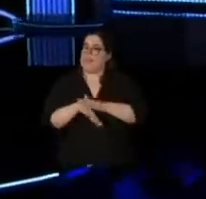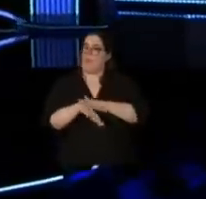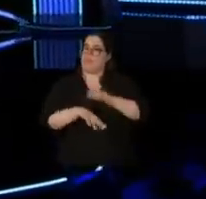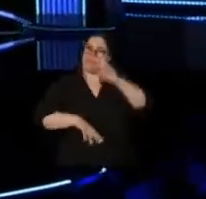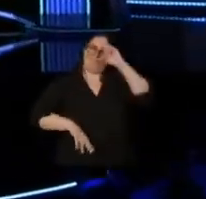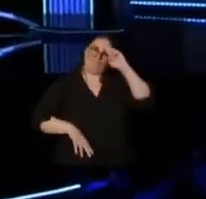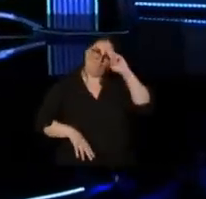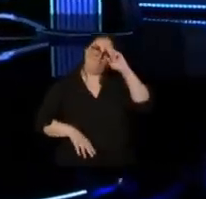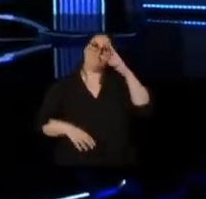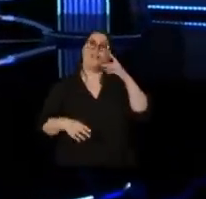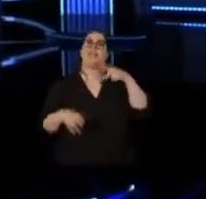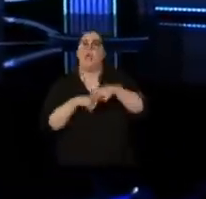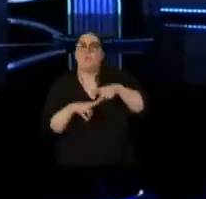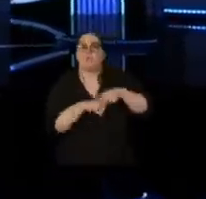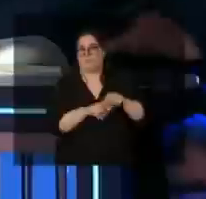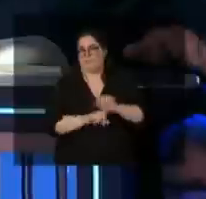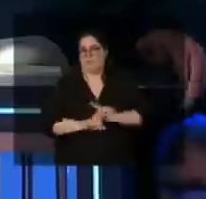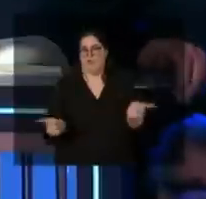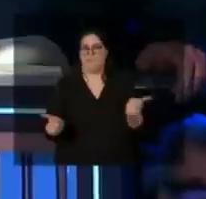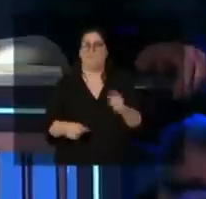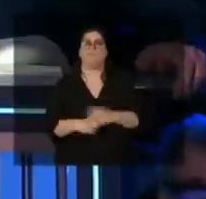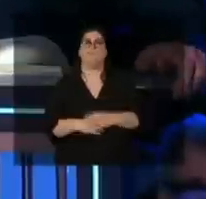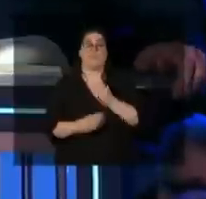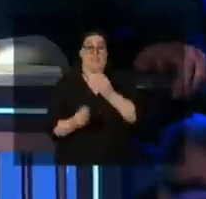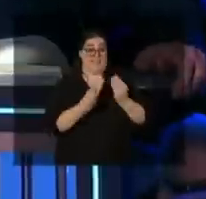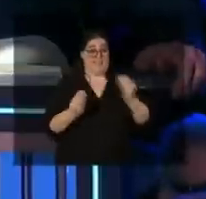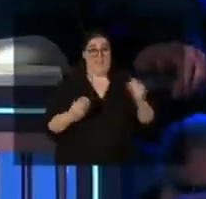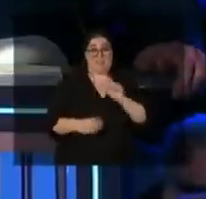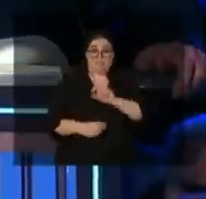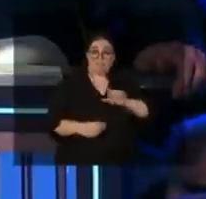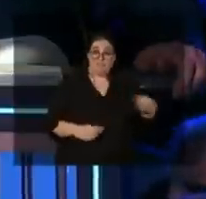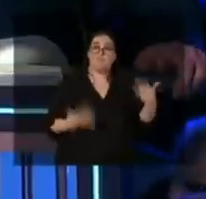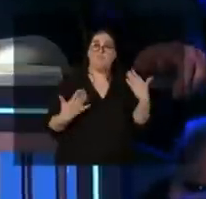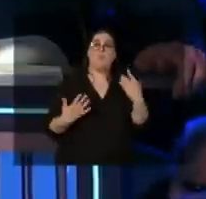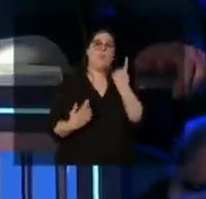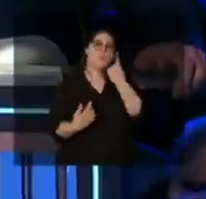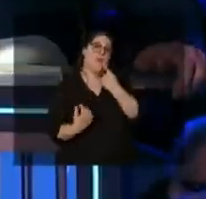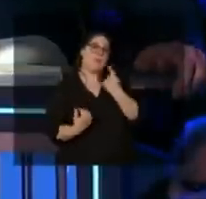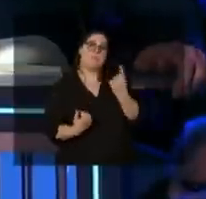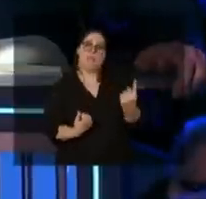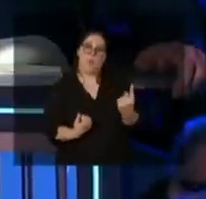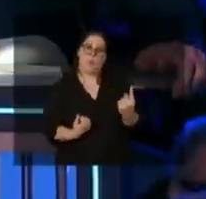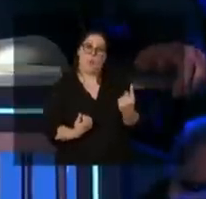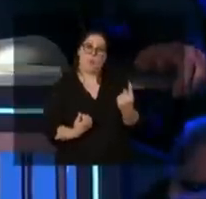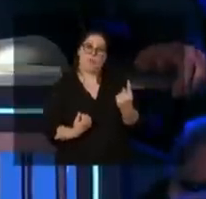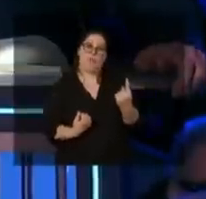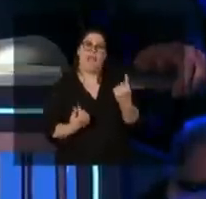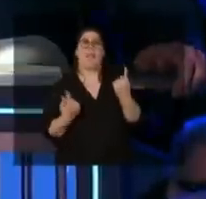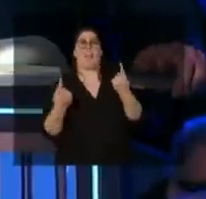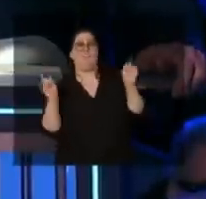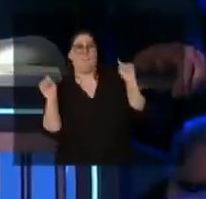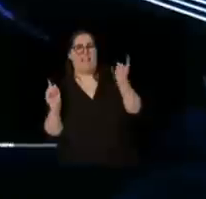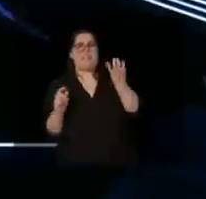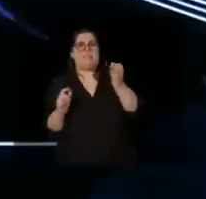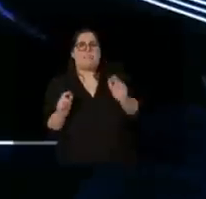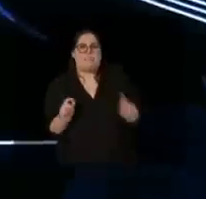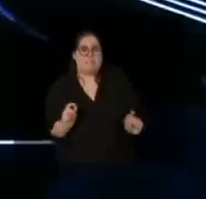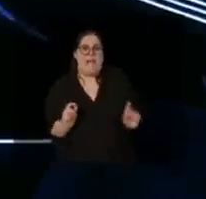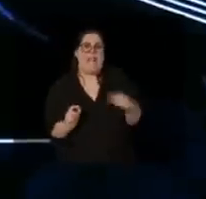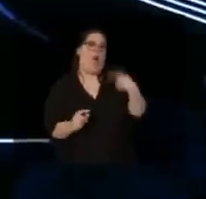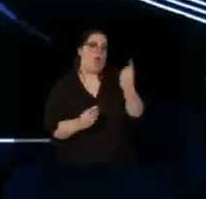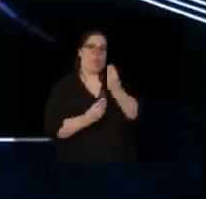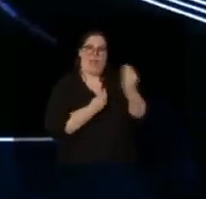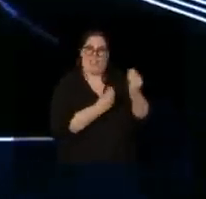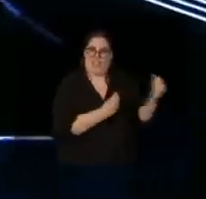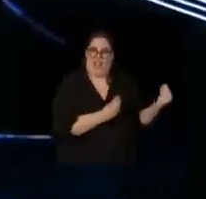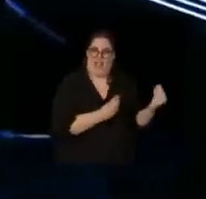y que no se interrumpan. Cada uno de ustedes va a poder hacerle una pregunta distinta y específica al resto de los